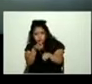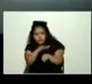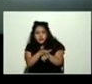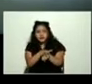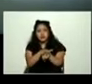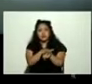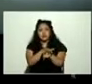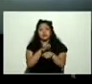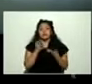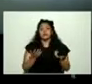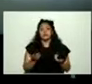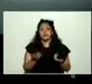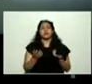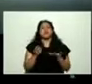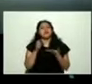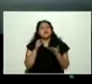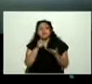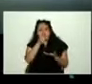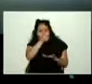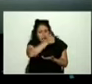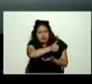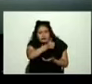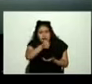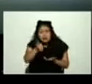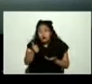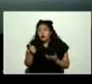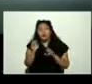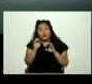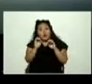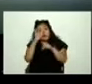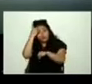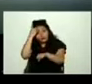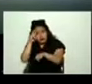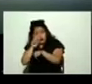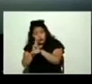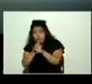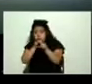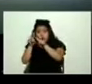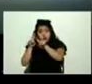administrativo, así como también los directivos y